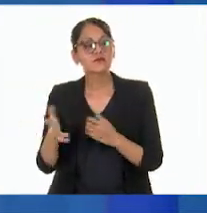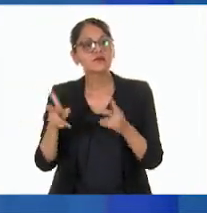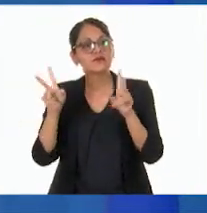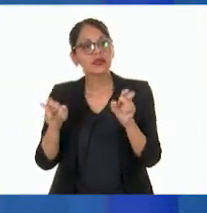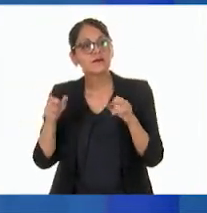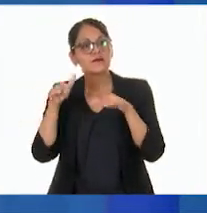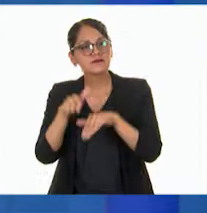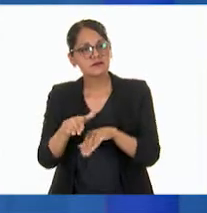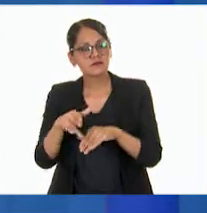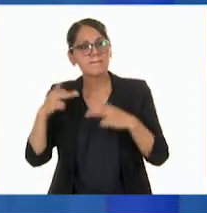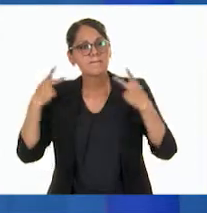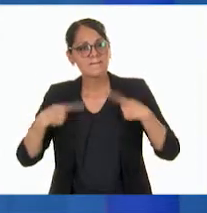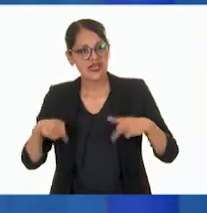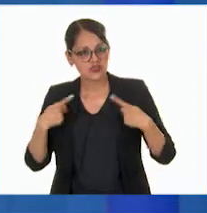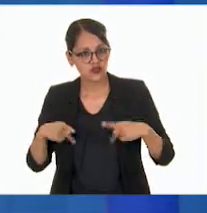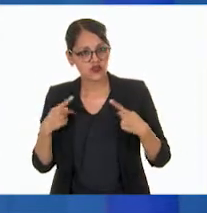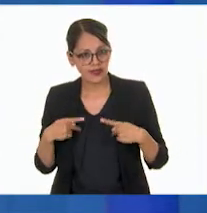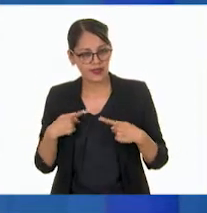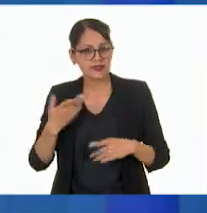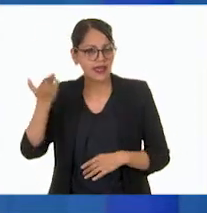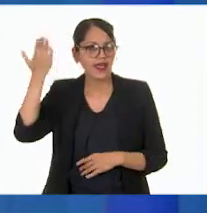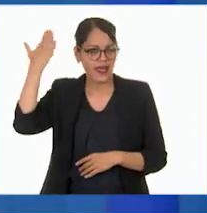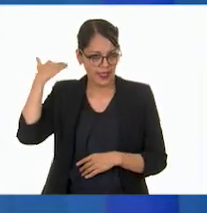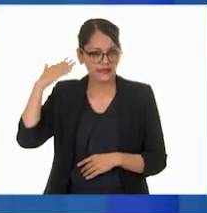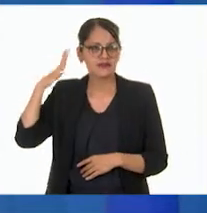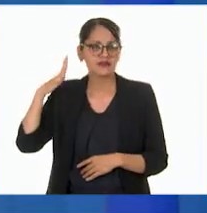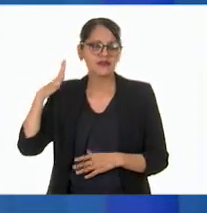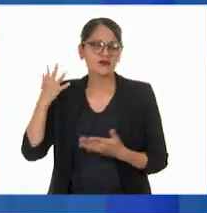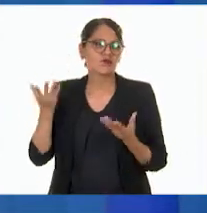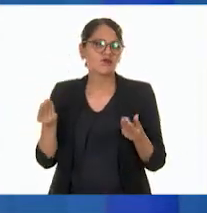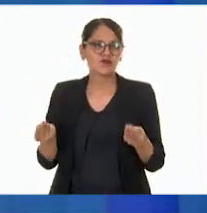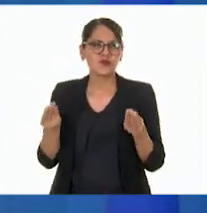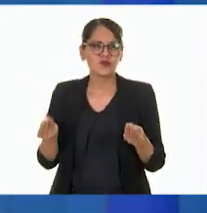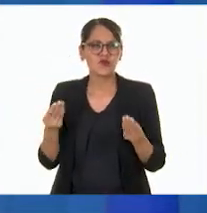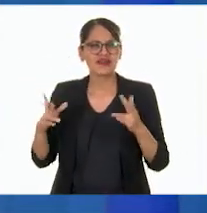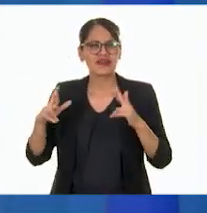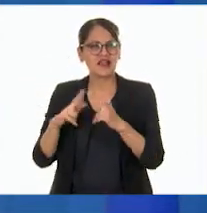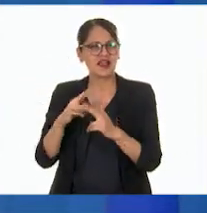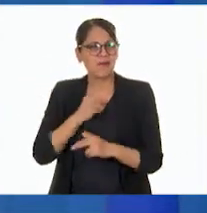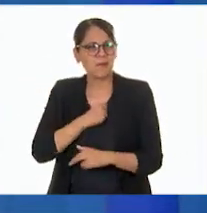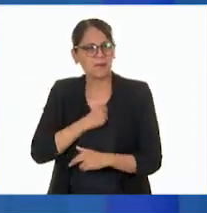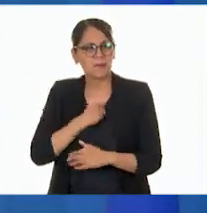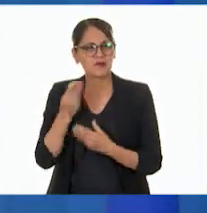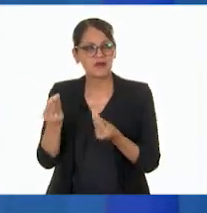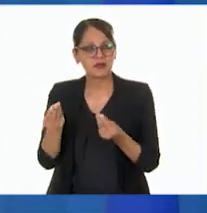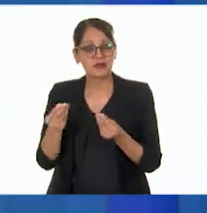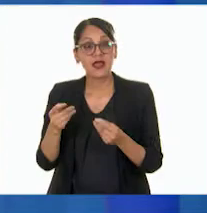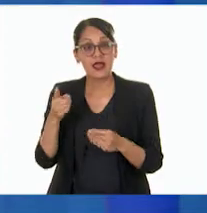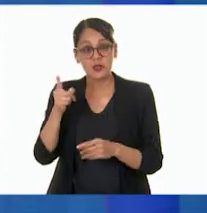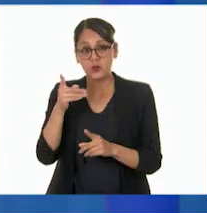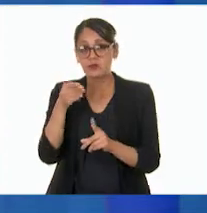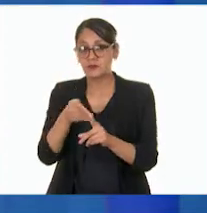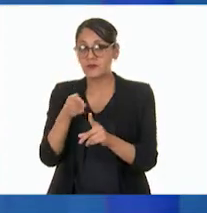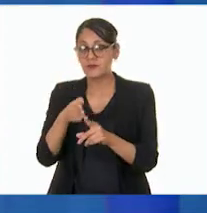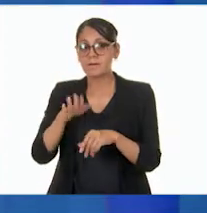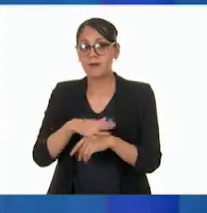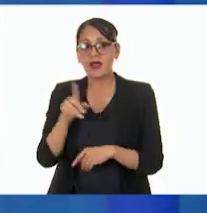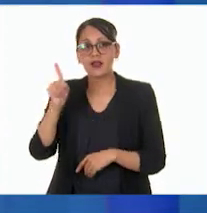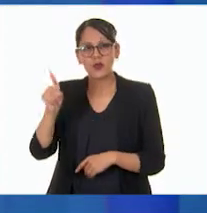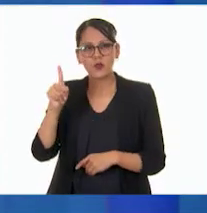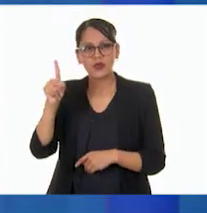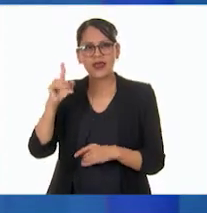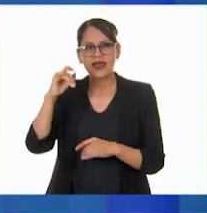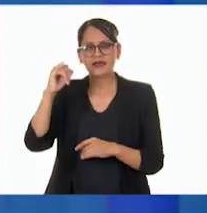ver con el hecho de que la gente en aquella época era sumamente religiosa y en particular eran muy devotos de